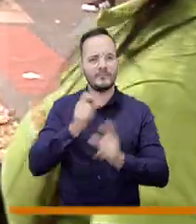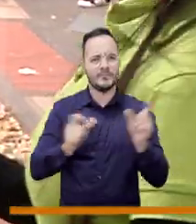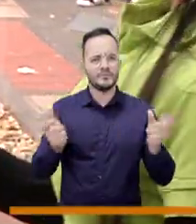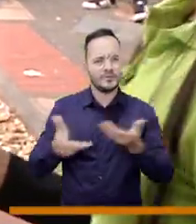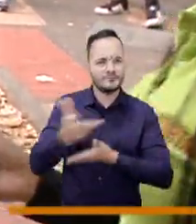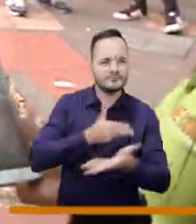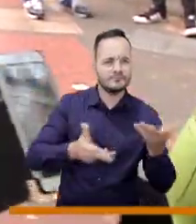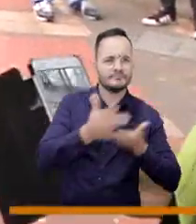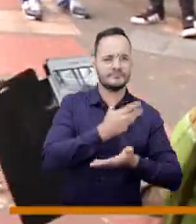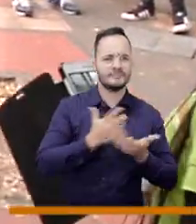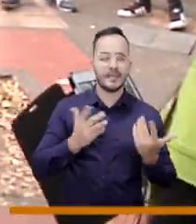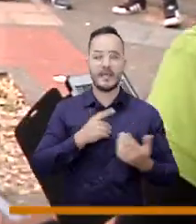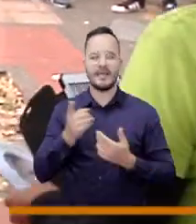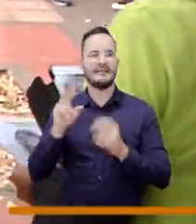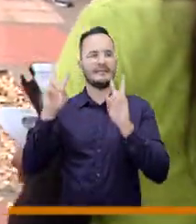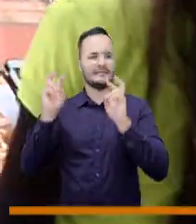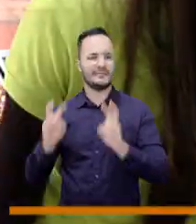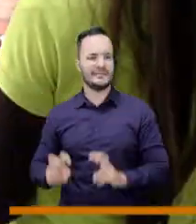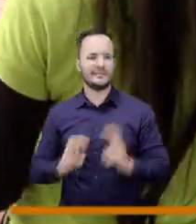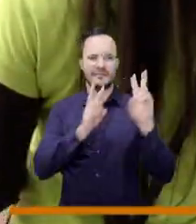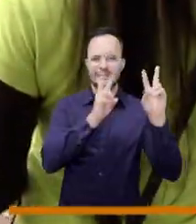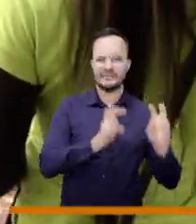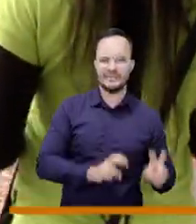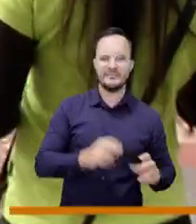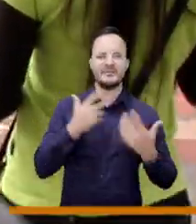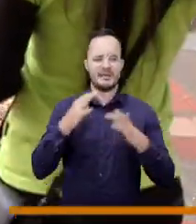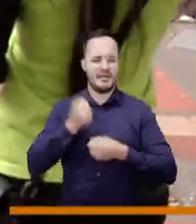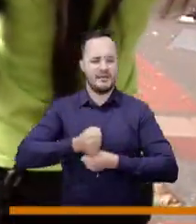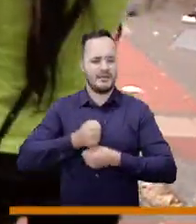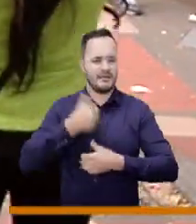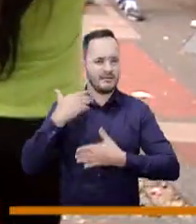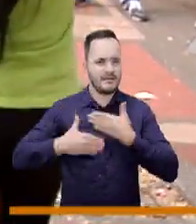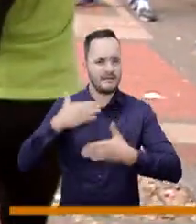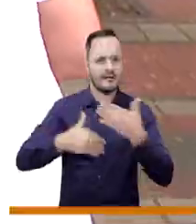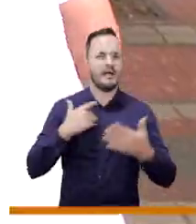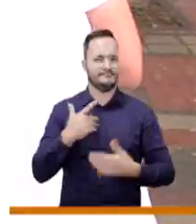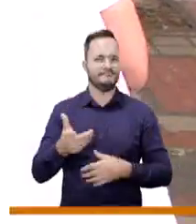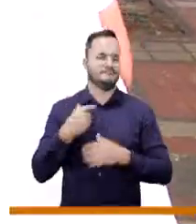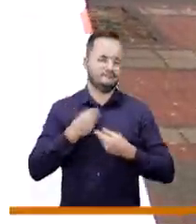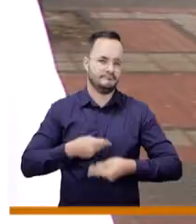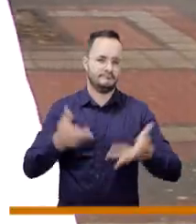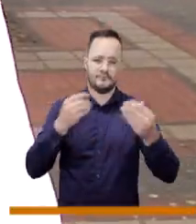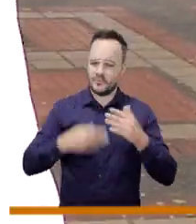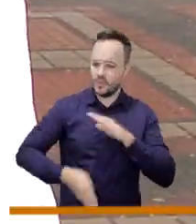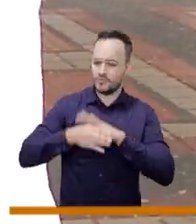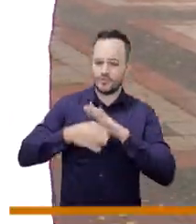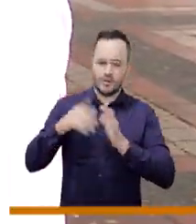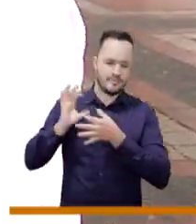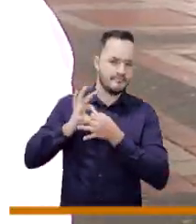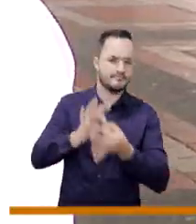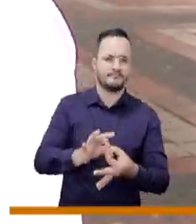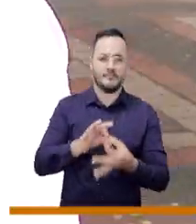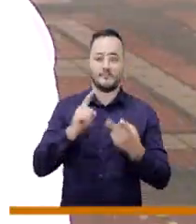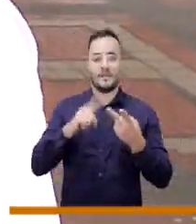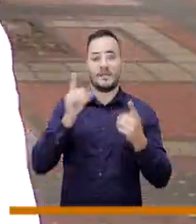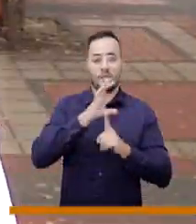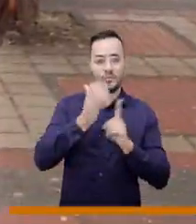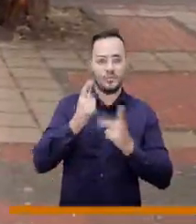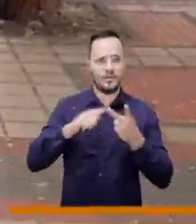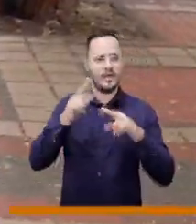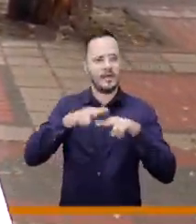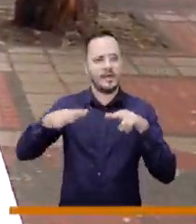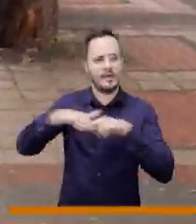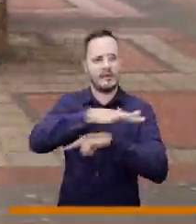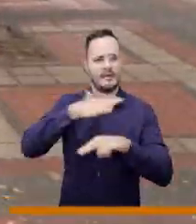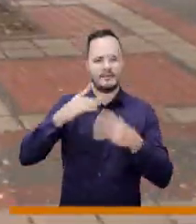ir, por supuesto, avanzando en muchos de esos temas que ya hemos trabajado. Seguiremos apostándole a la cultura, al medio ambiente, a